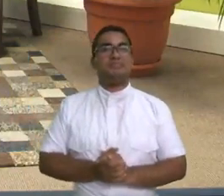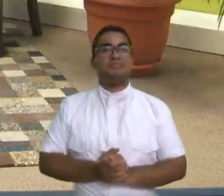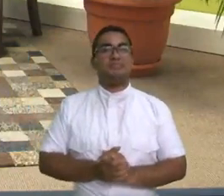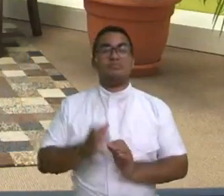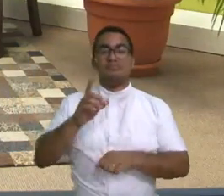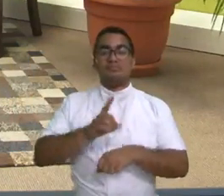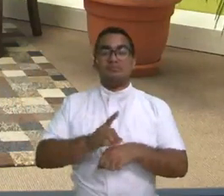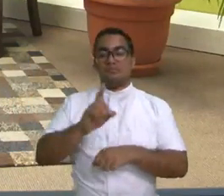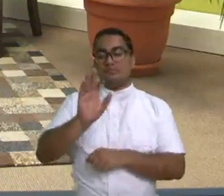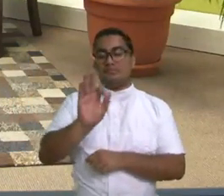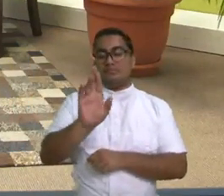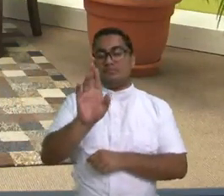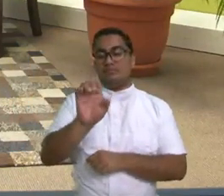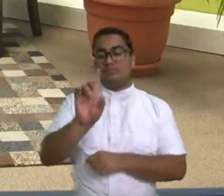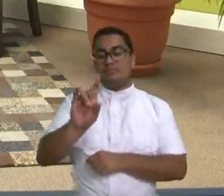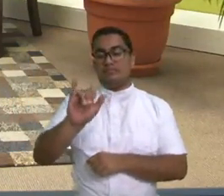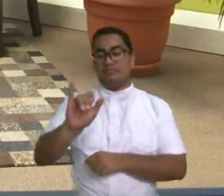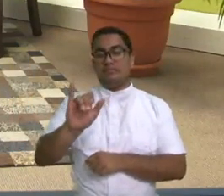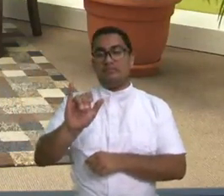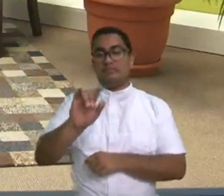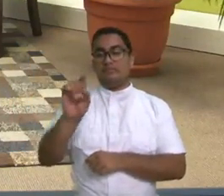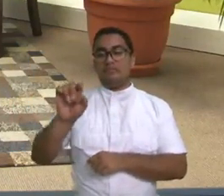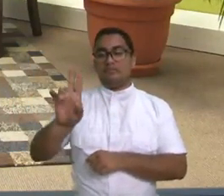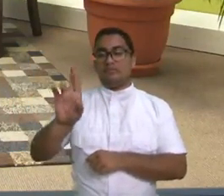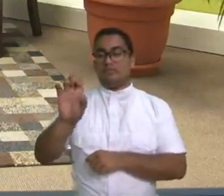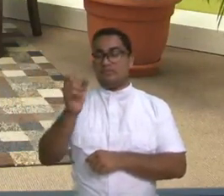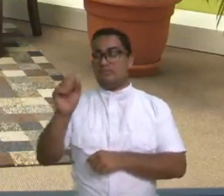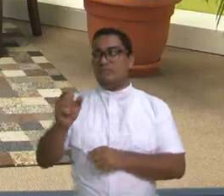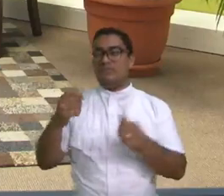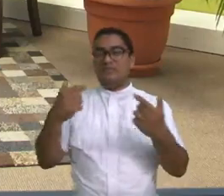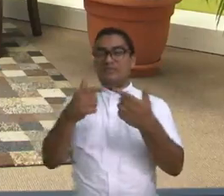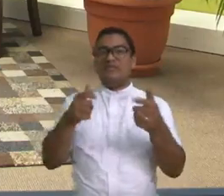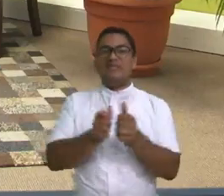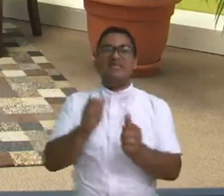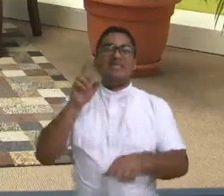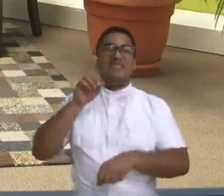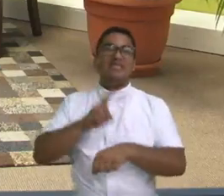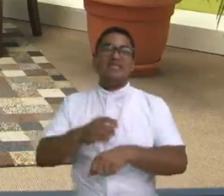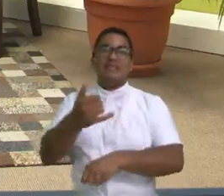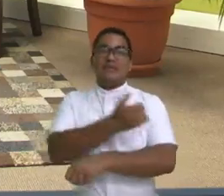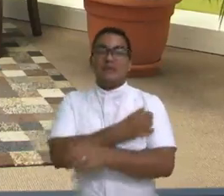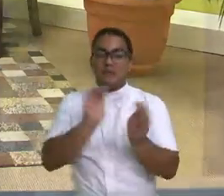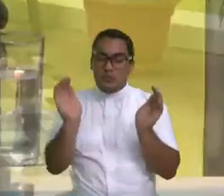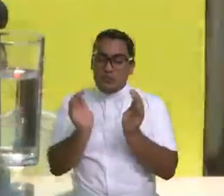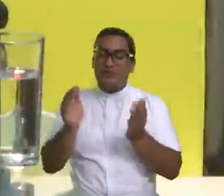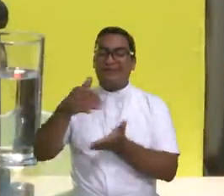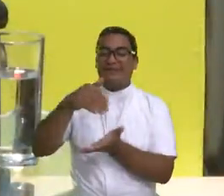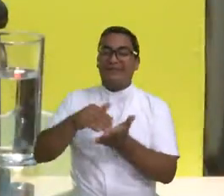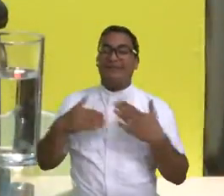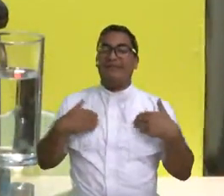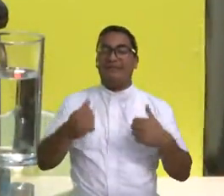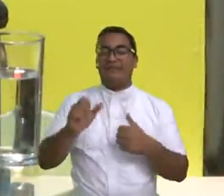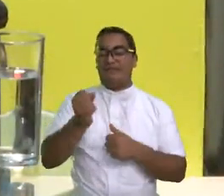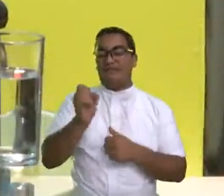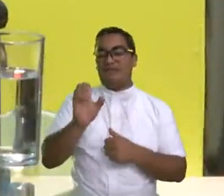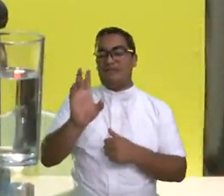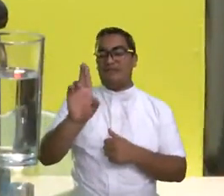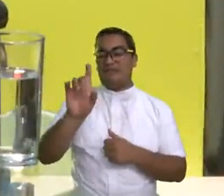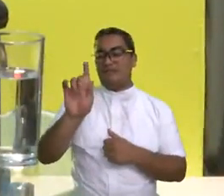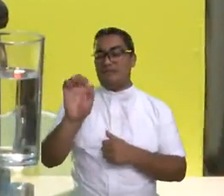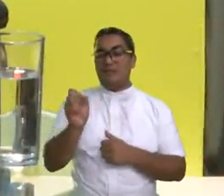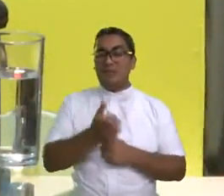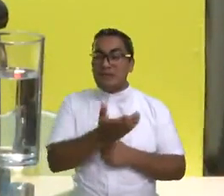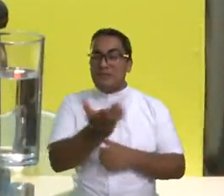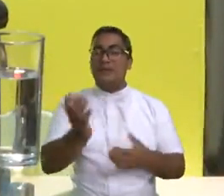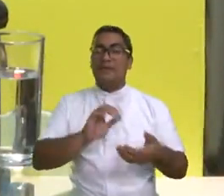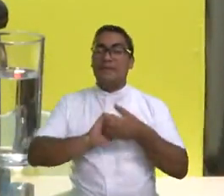Suárez, parte del equipo médico del Centro de Salud Sócrates Flores. Le agradecemos también, amigo, su fiel